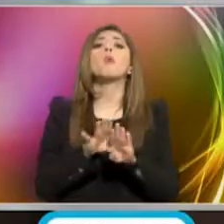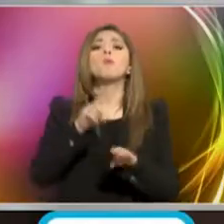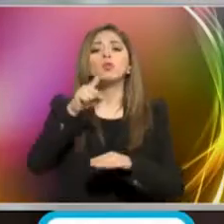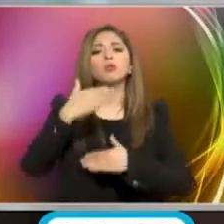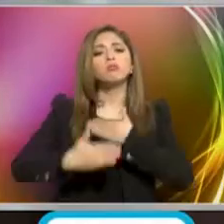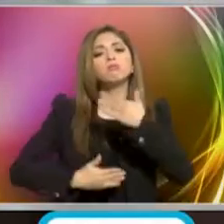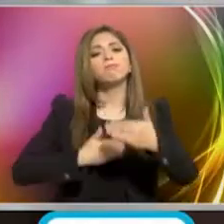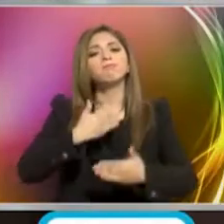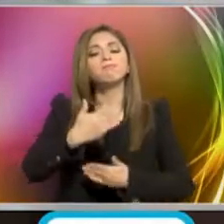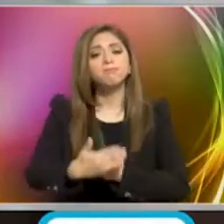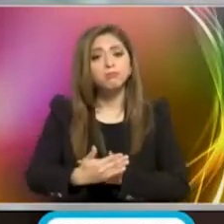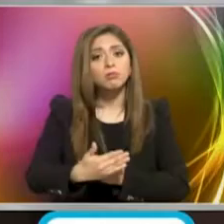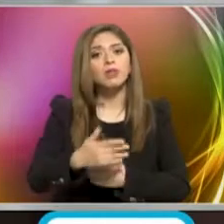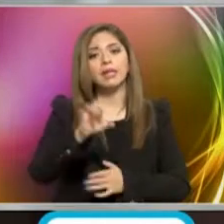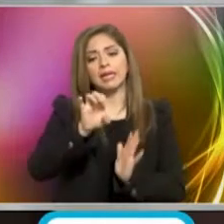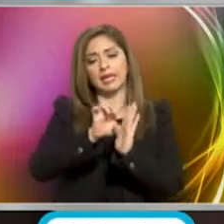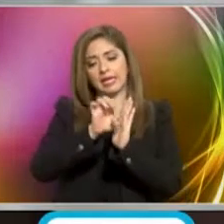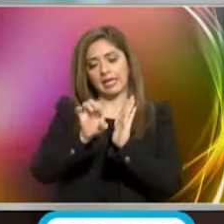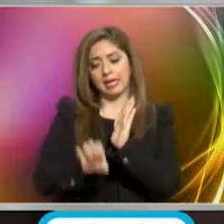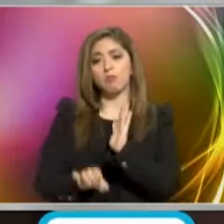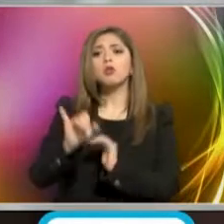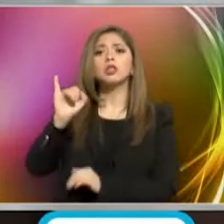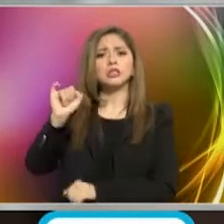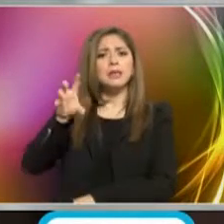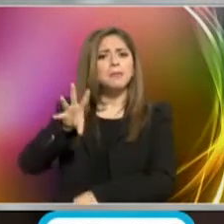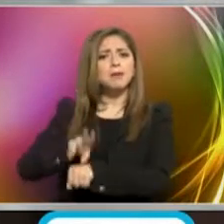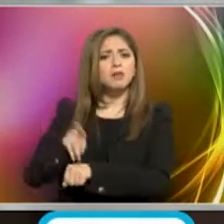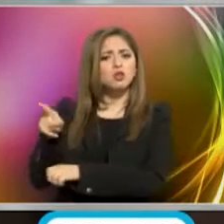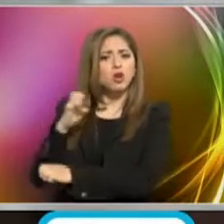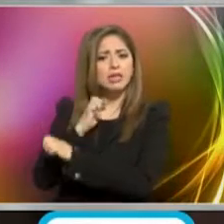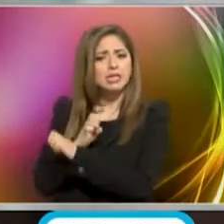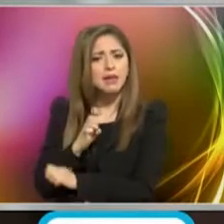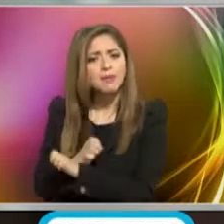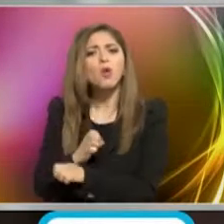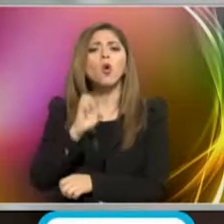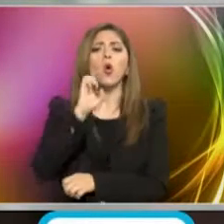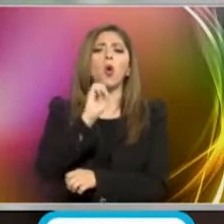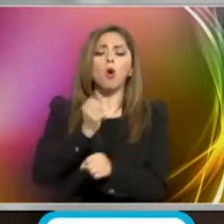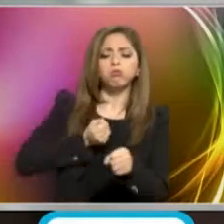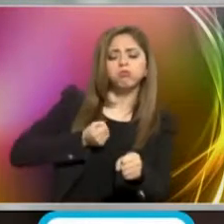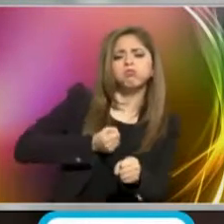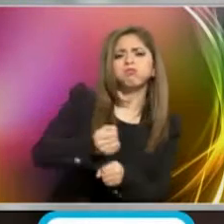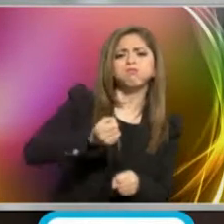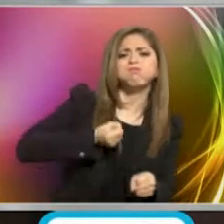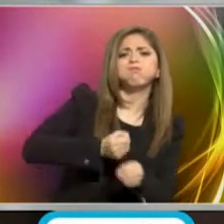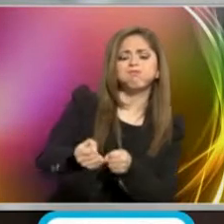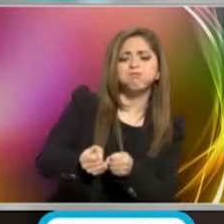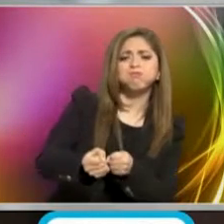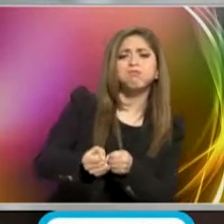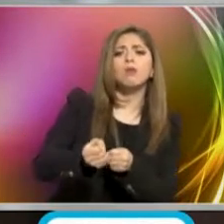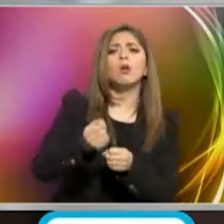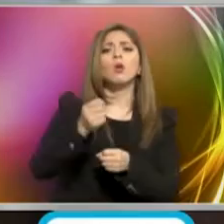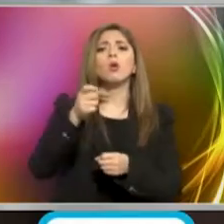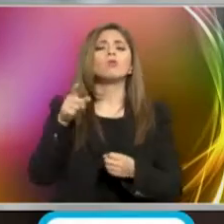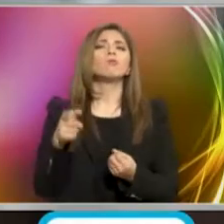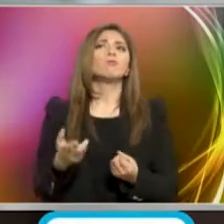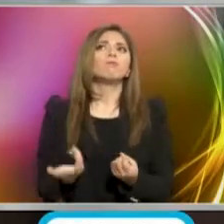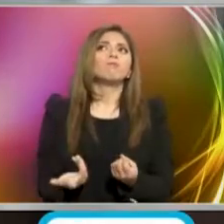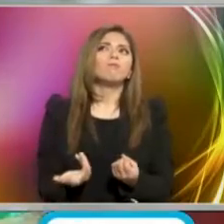¿Sí? Si se permitiera la esclavitud, si se permitiera la tortura, Sí. si fueras y la